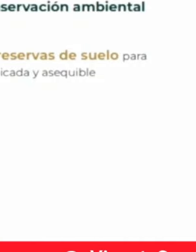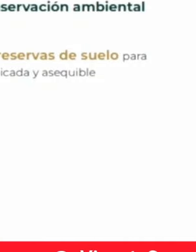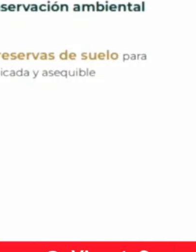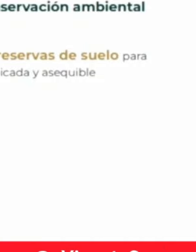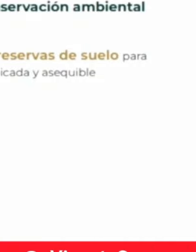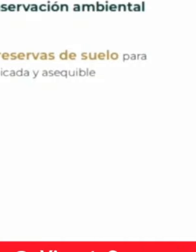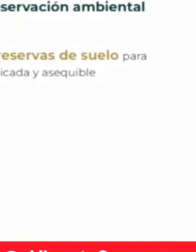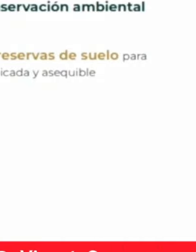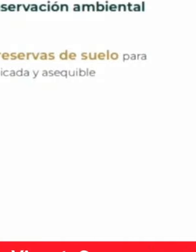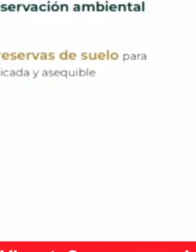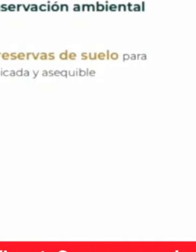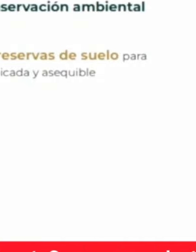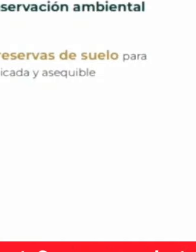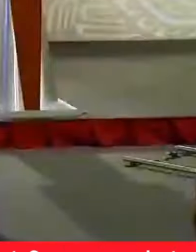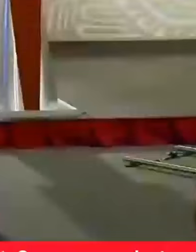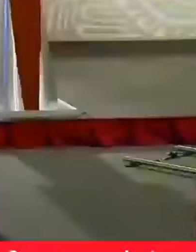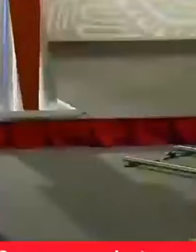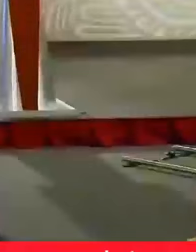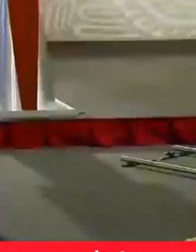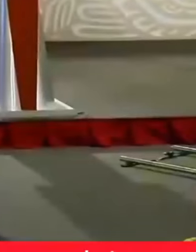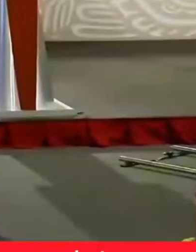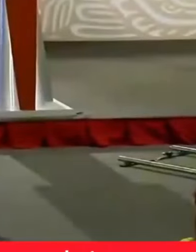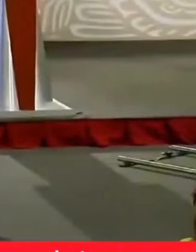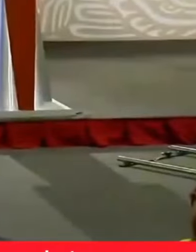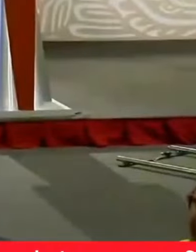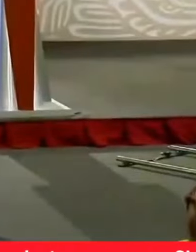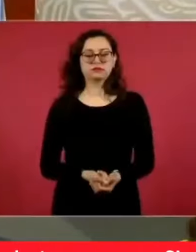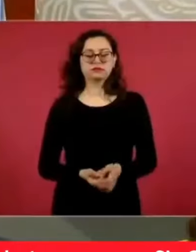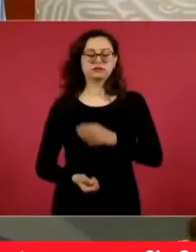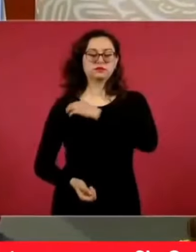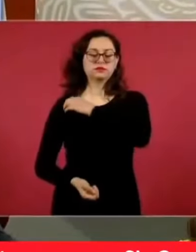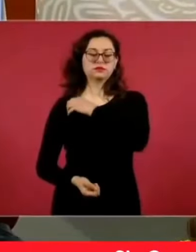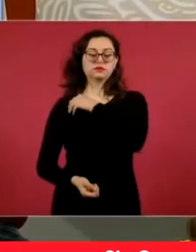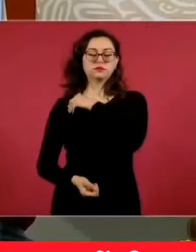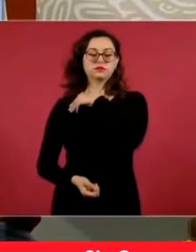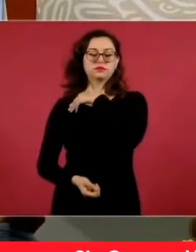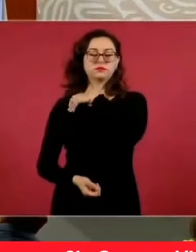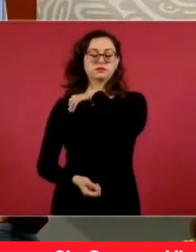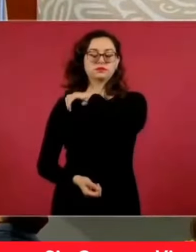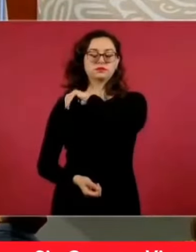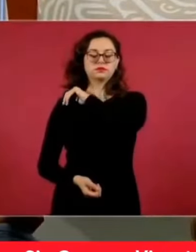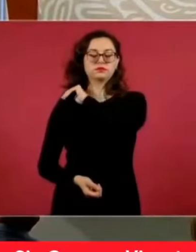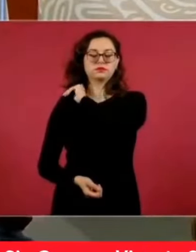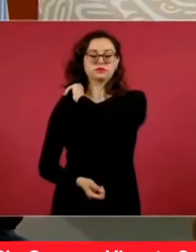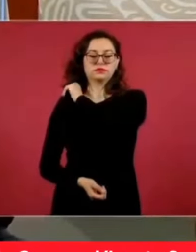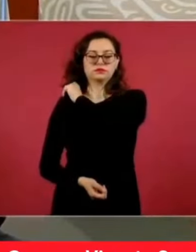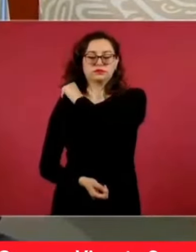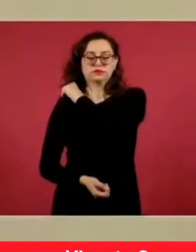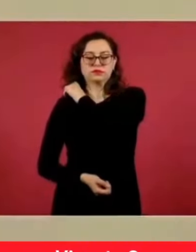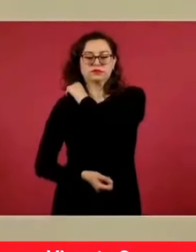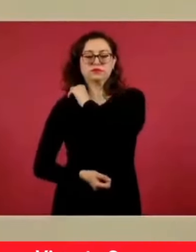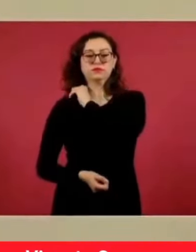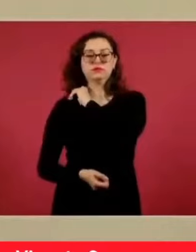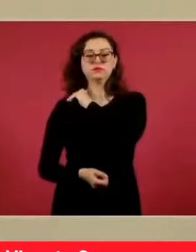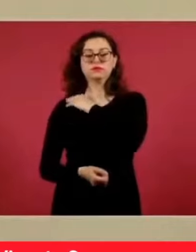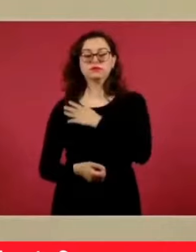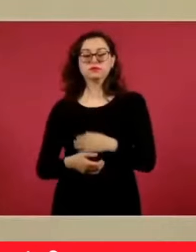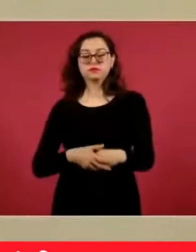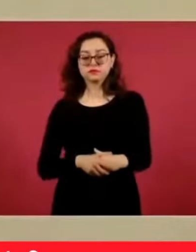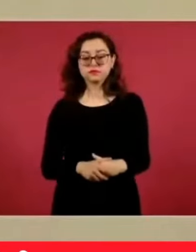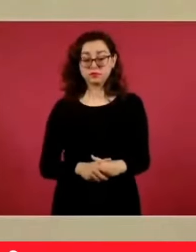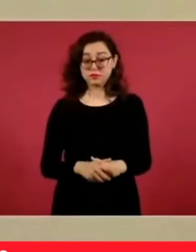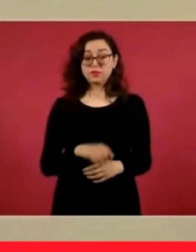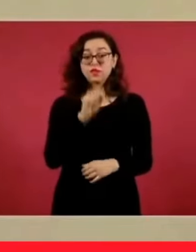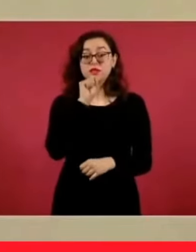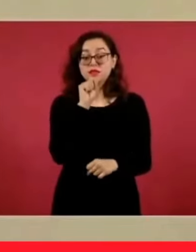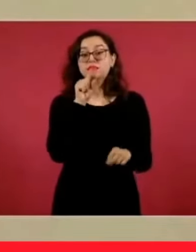coordinación con Estados con municipios el Gobierno Federal también una tercera parte de esa superficie en cada uno de sus instrumentos se